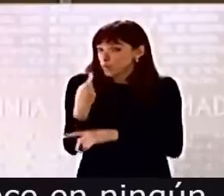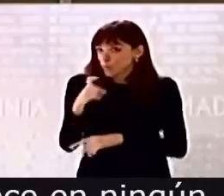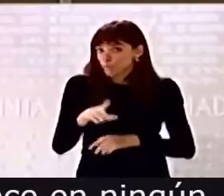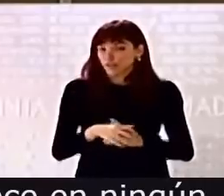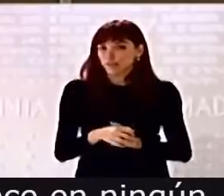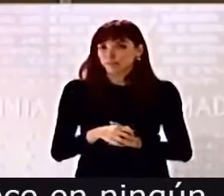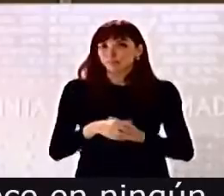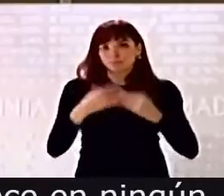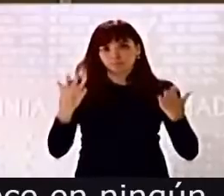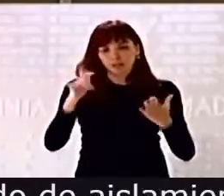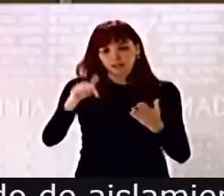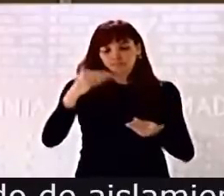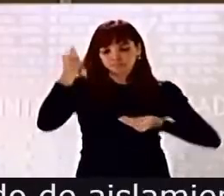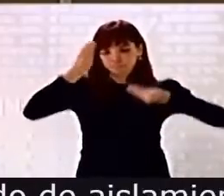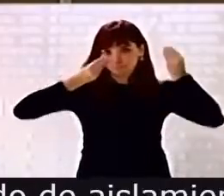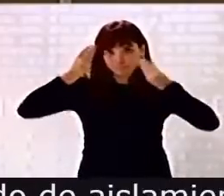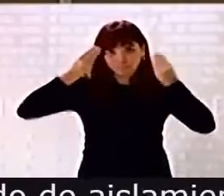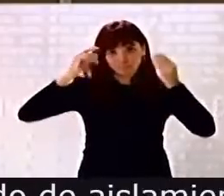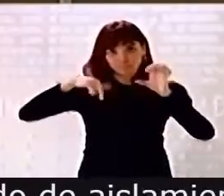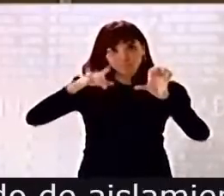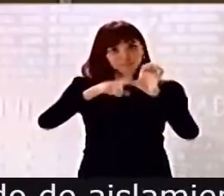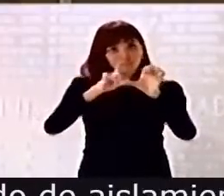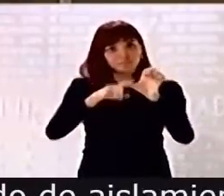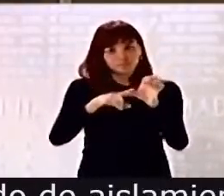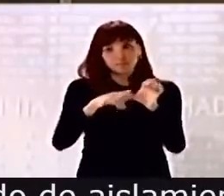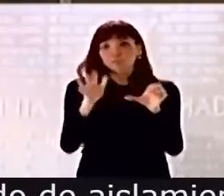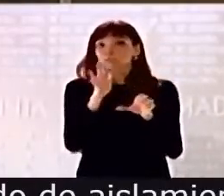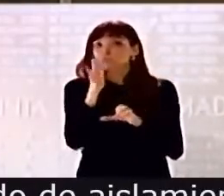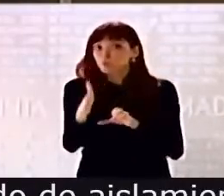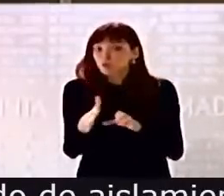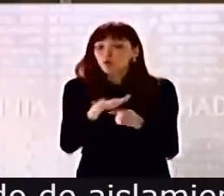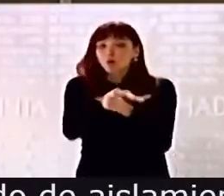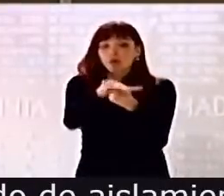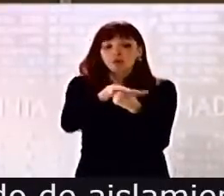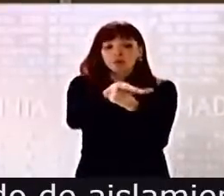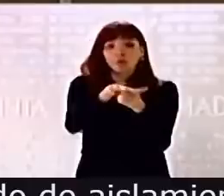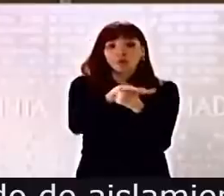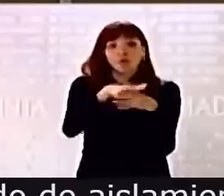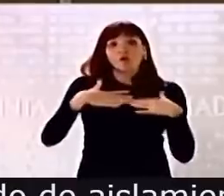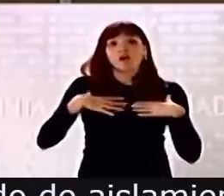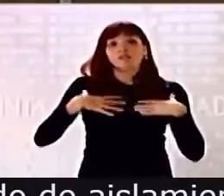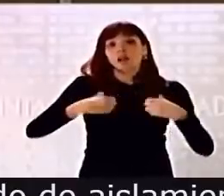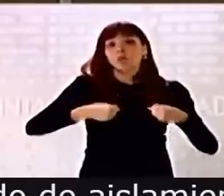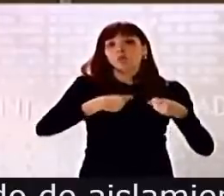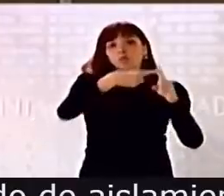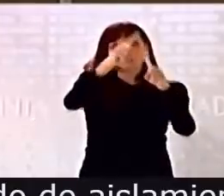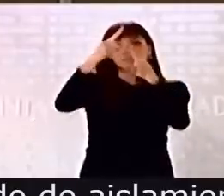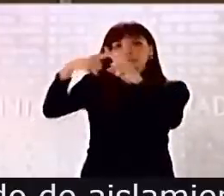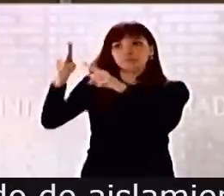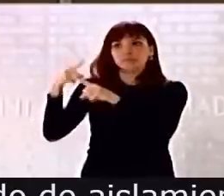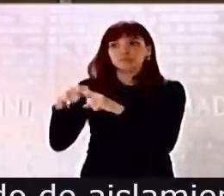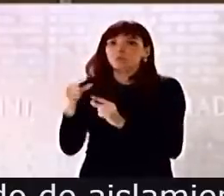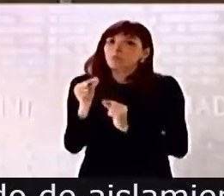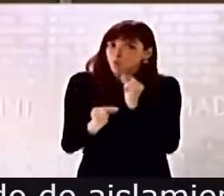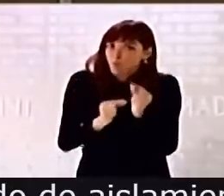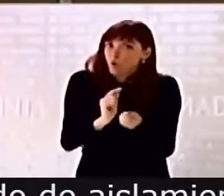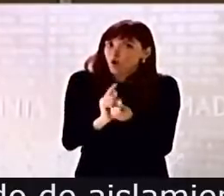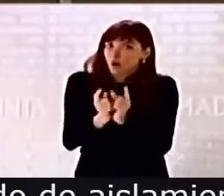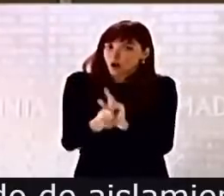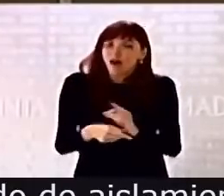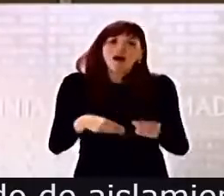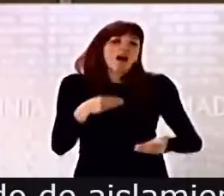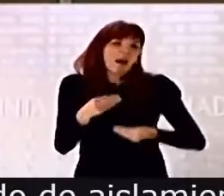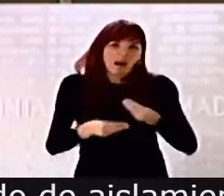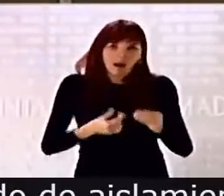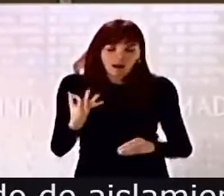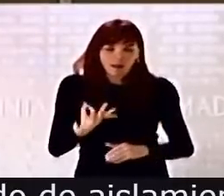nosotros lo que hemos decidido, y eso lo están implementando las distintas áreas de forma progresiva, es